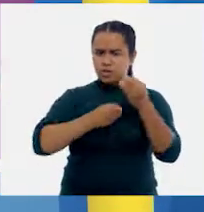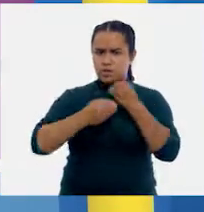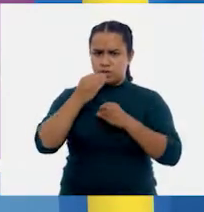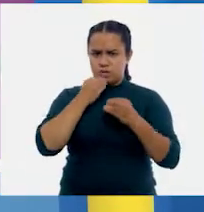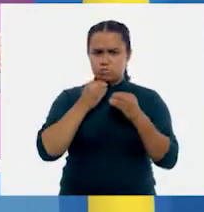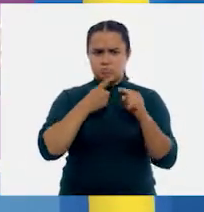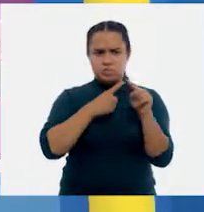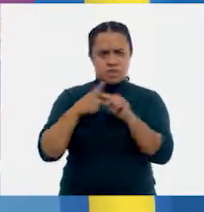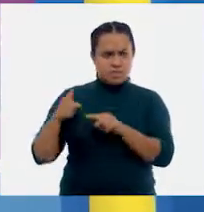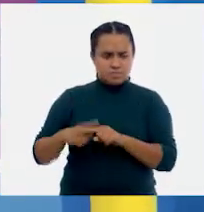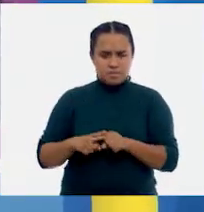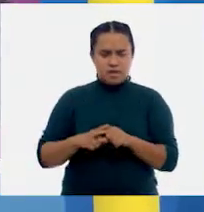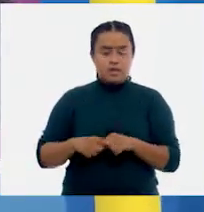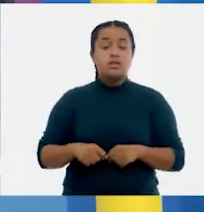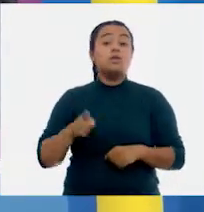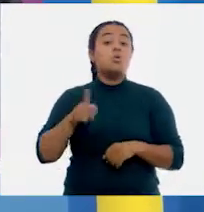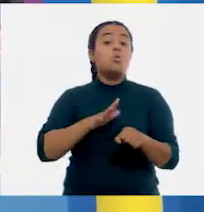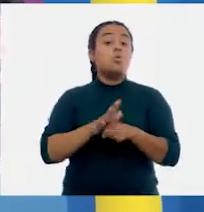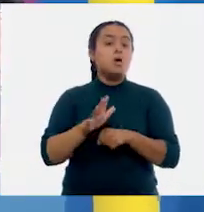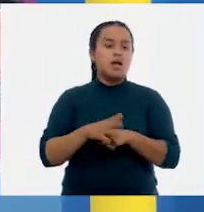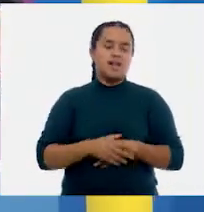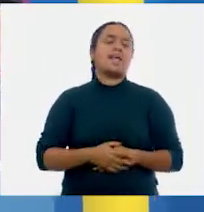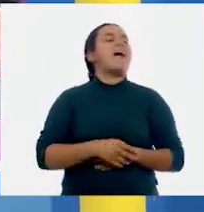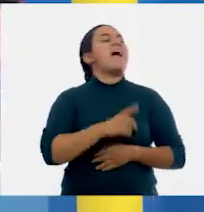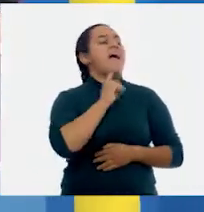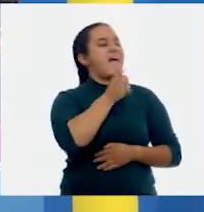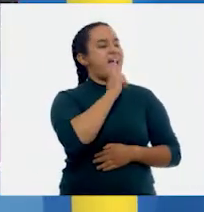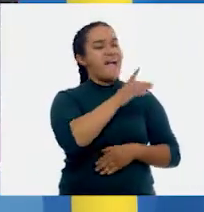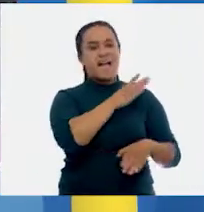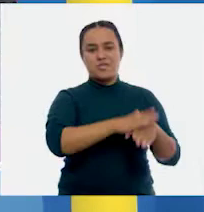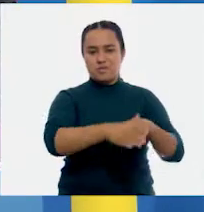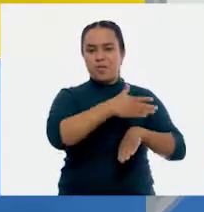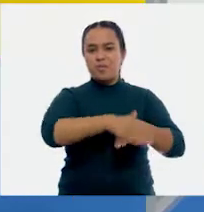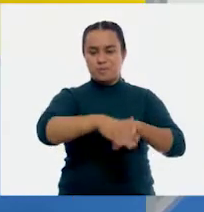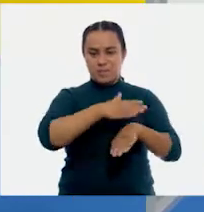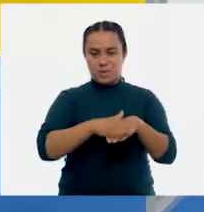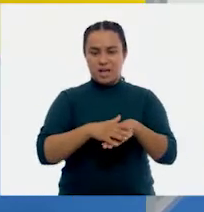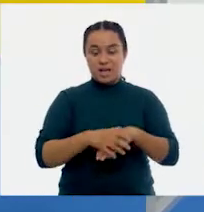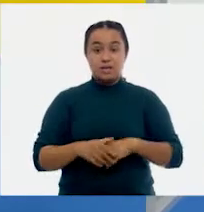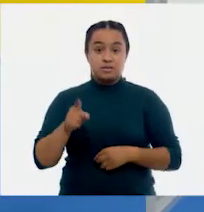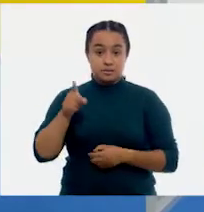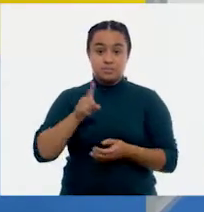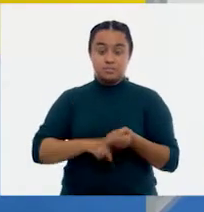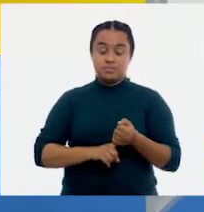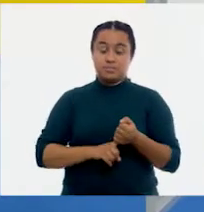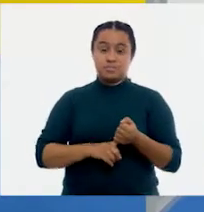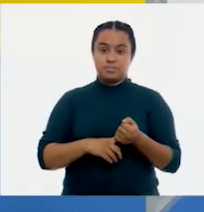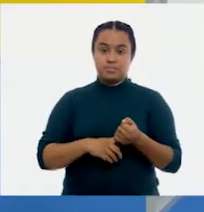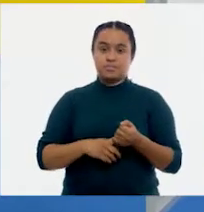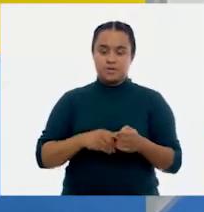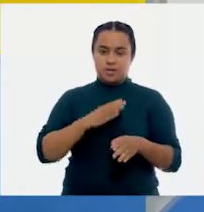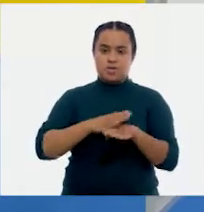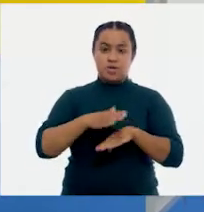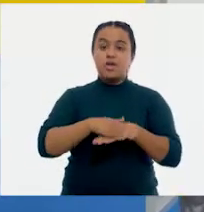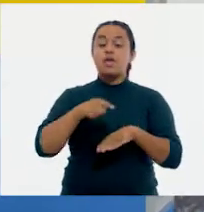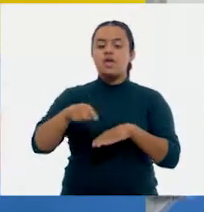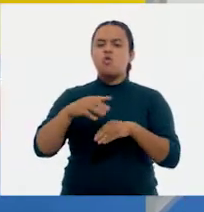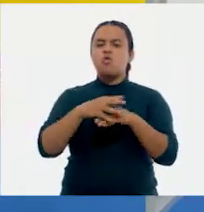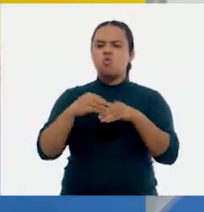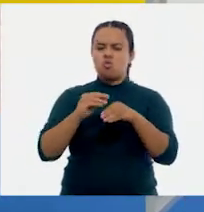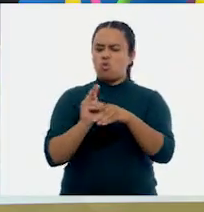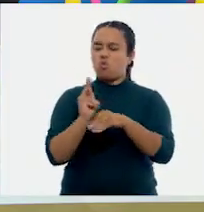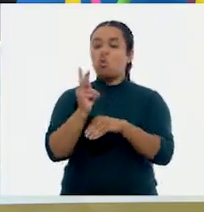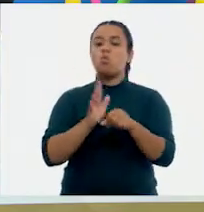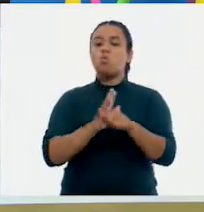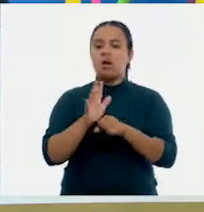en diferentes formas. Son los Ah, los nopales. nopales. Y también tiene un fruto que es la riquísimos. tuna. A mí sí Pues me mira, gustan ¿me mucho